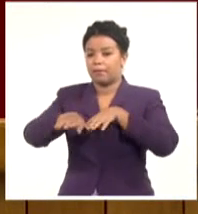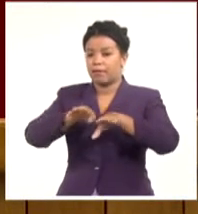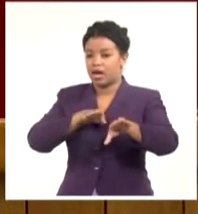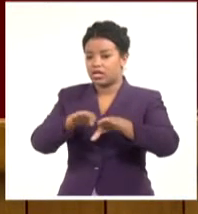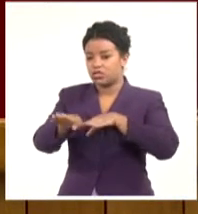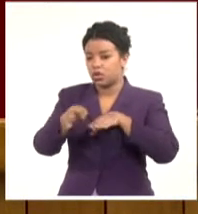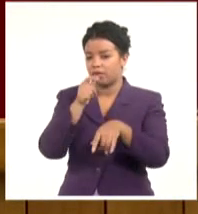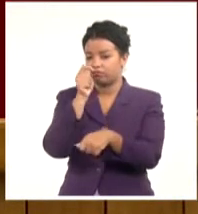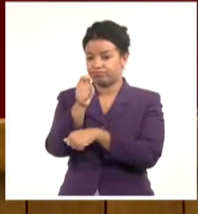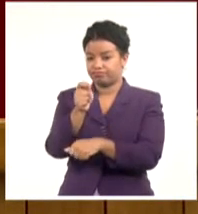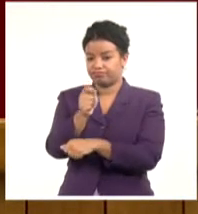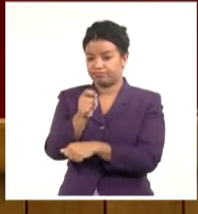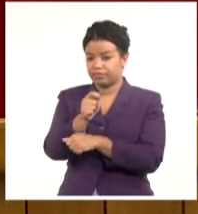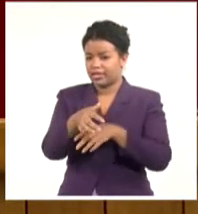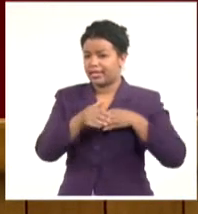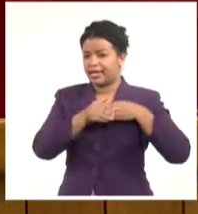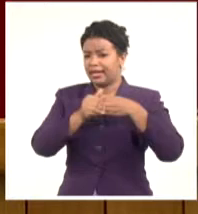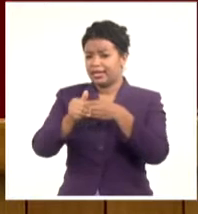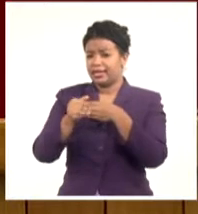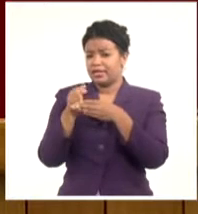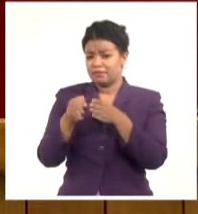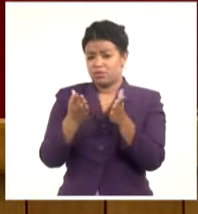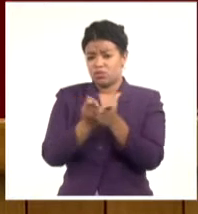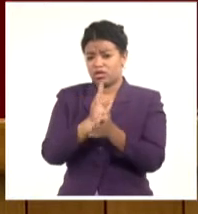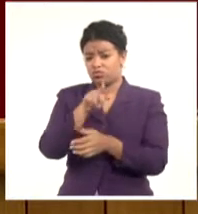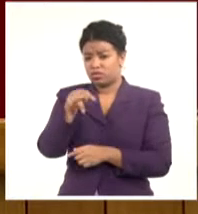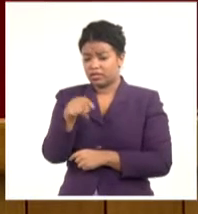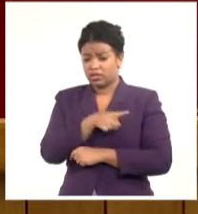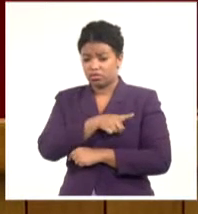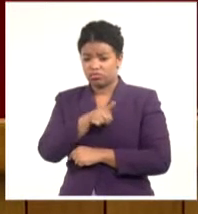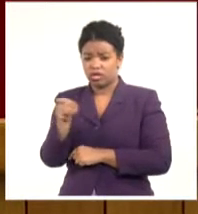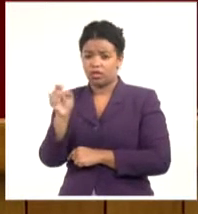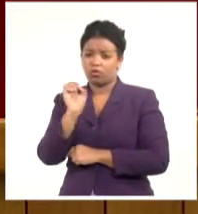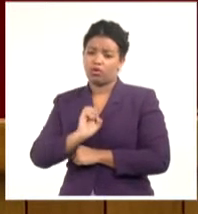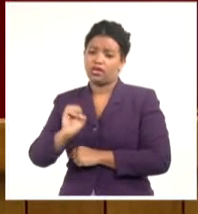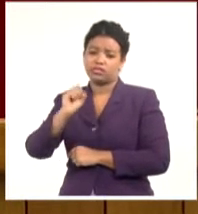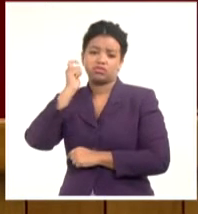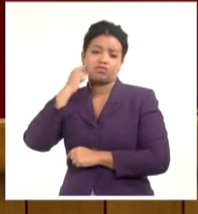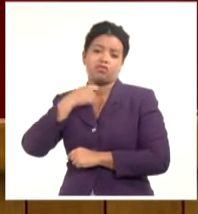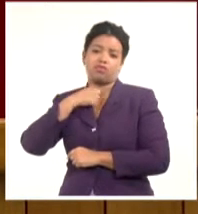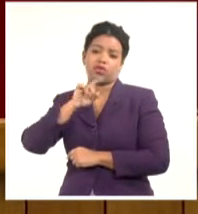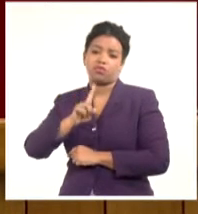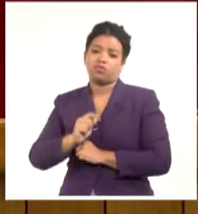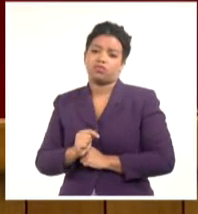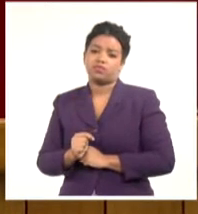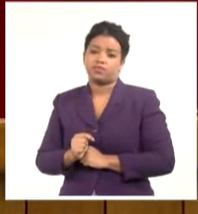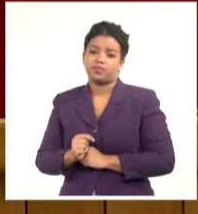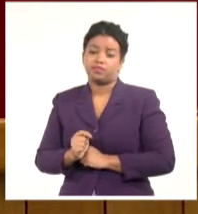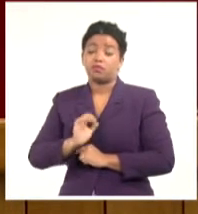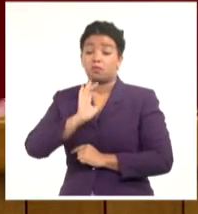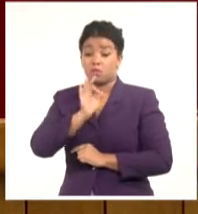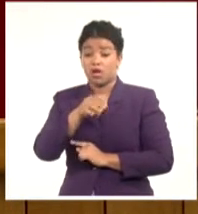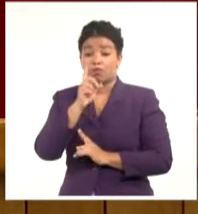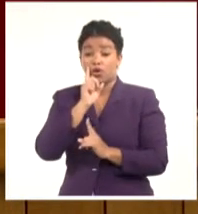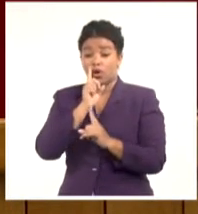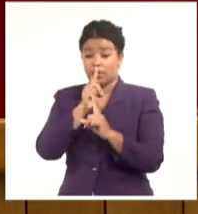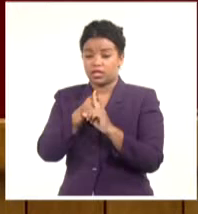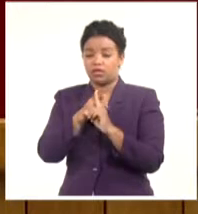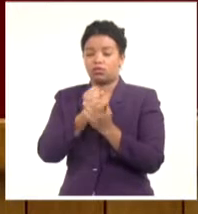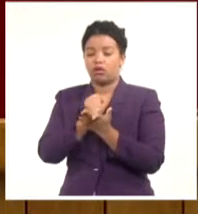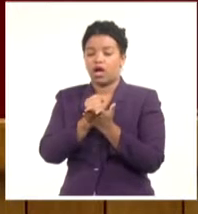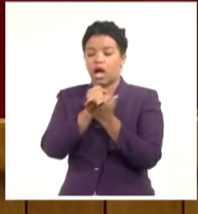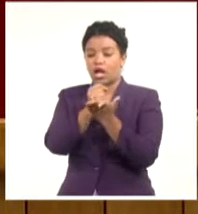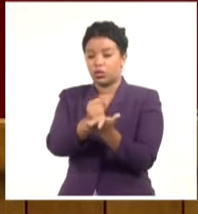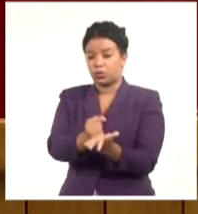y la ejemplaridad en el tránsito de los líderes estudiantiles por la organización. Creo que ese objetivo contribuirá a hacer